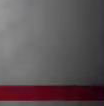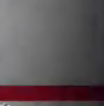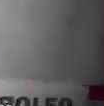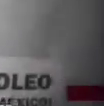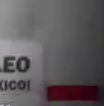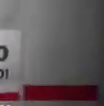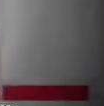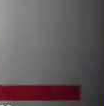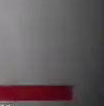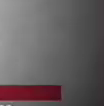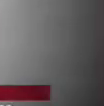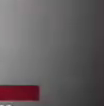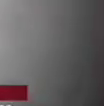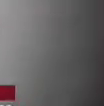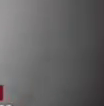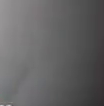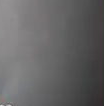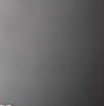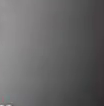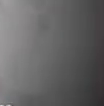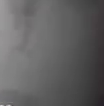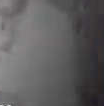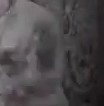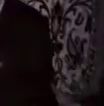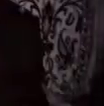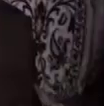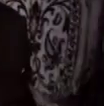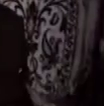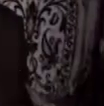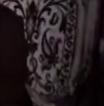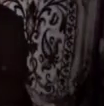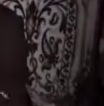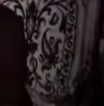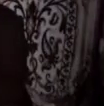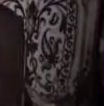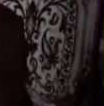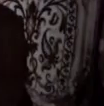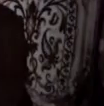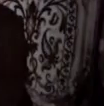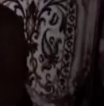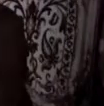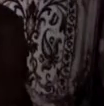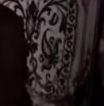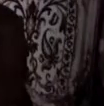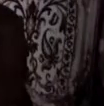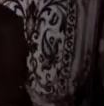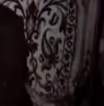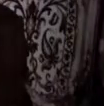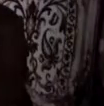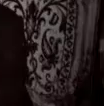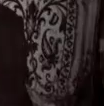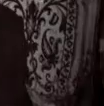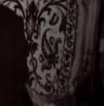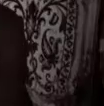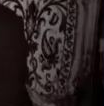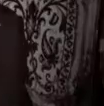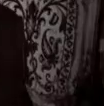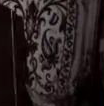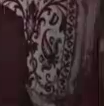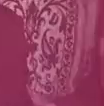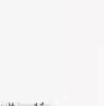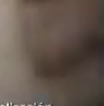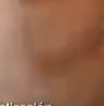extranjeras, motivaron al presidente Lázaro Cárdenas a nacionalizar en 1938 la industria